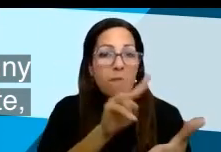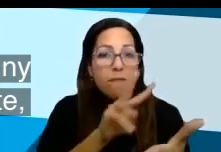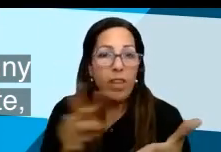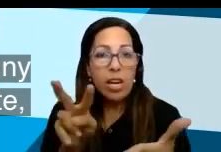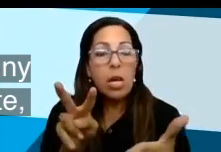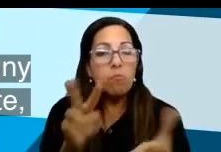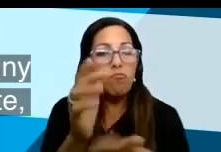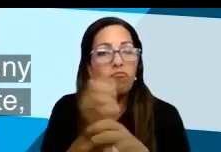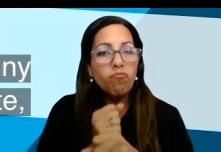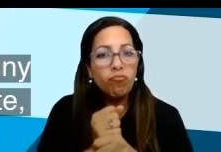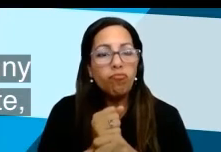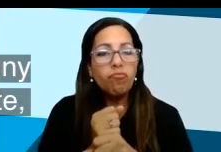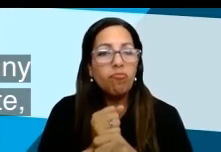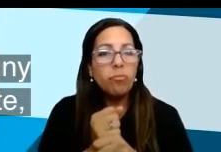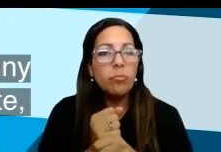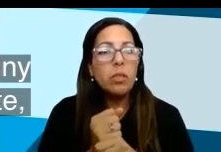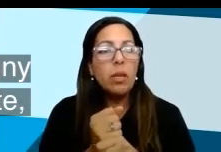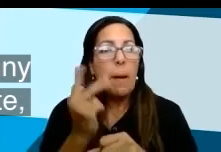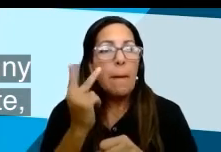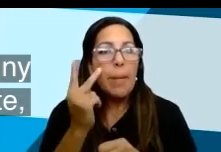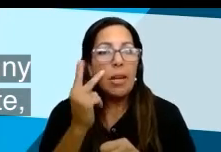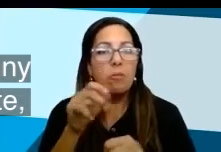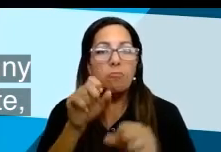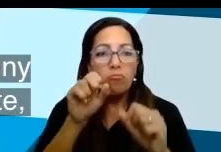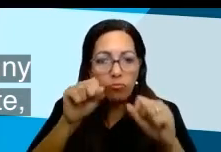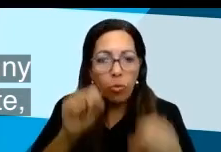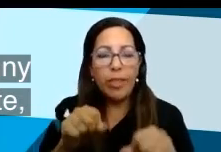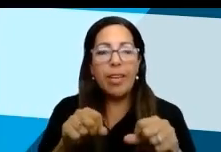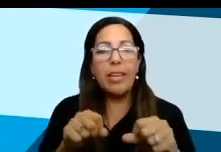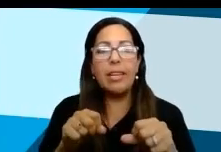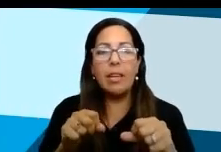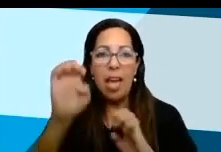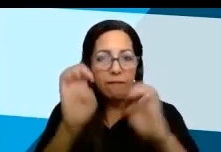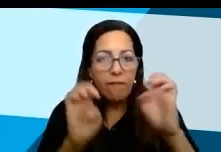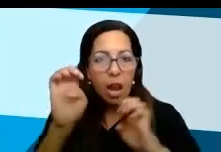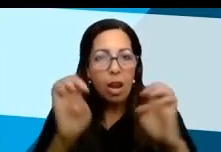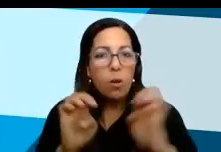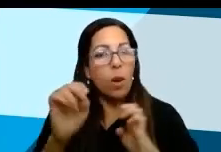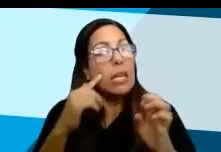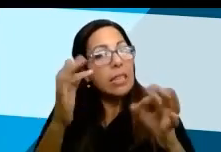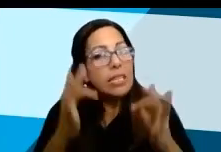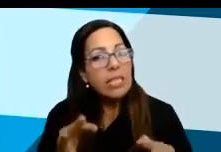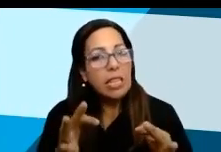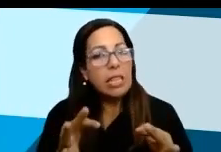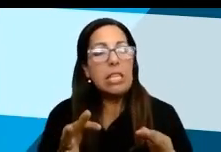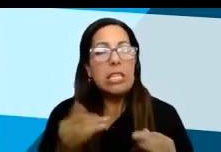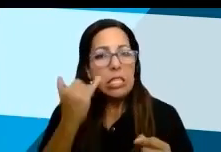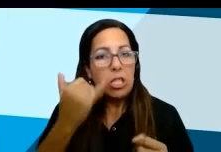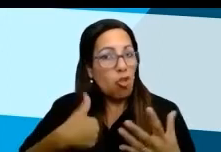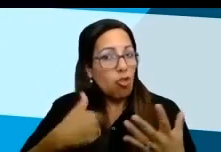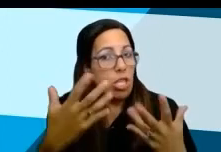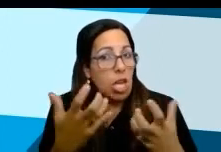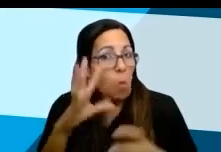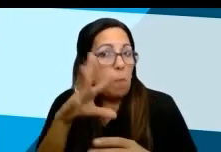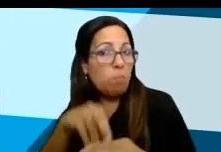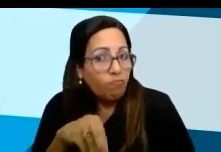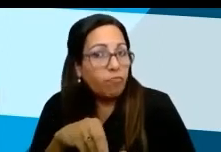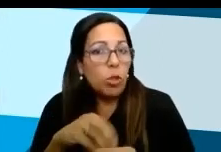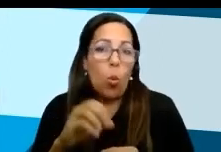obtener los documentos que lo van a colocar en posición de evaluar y decidir, determinar, participar en nuestros